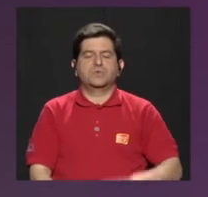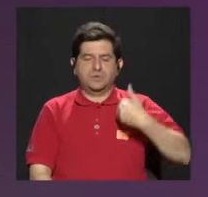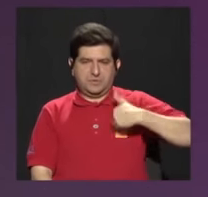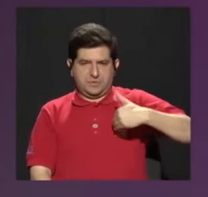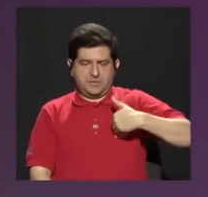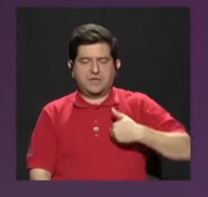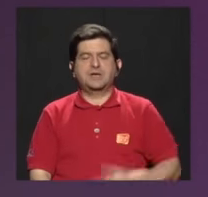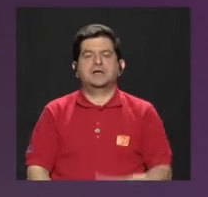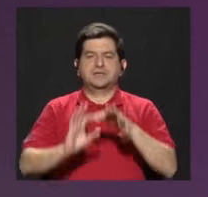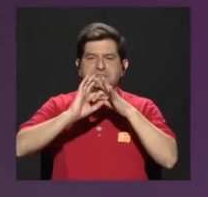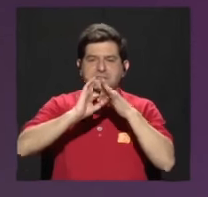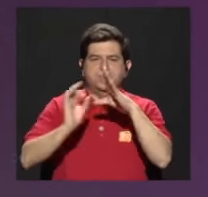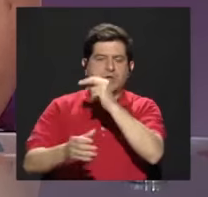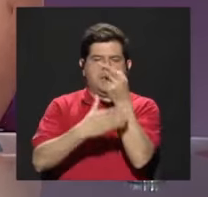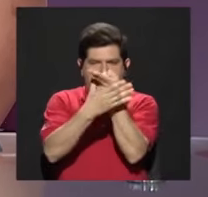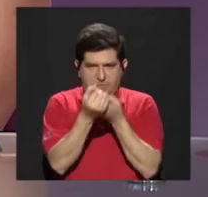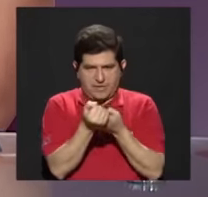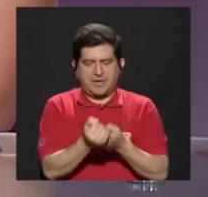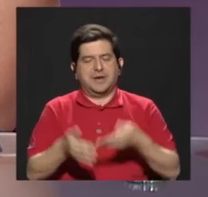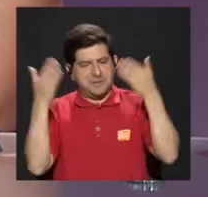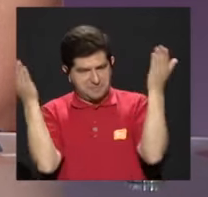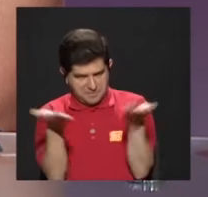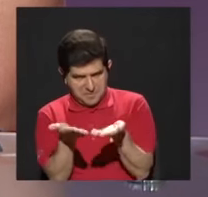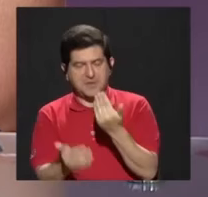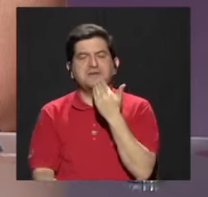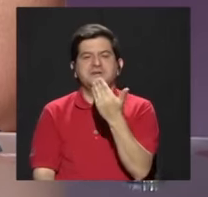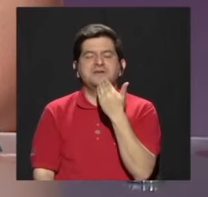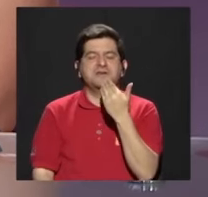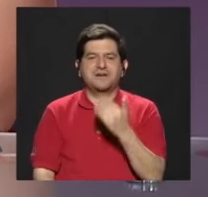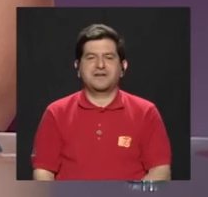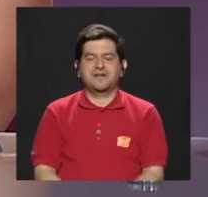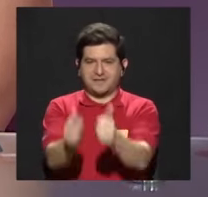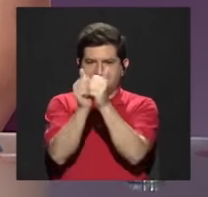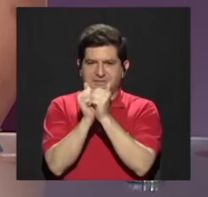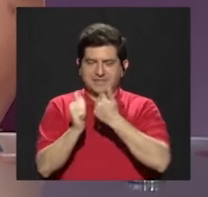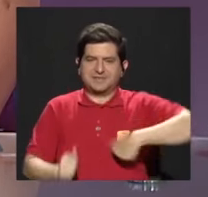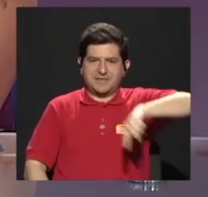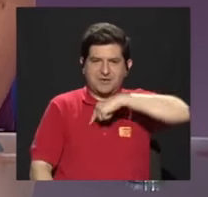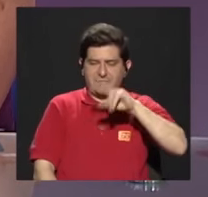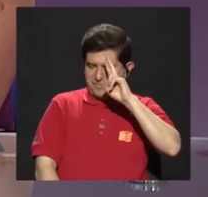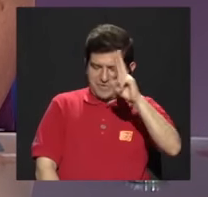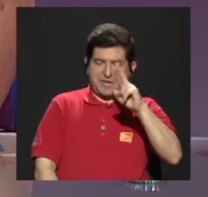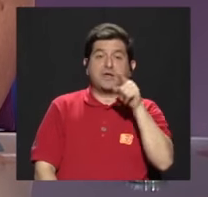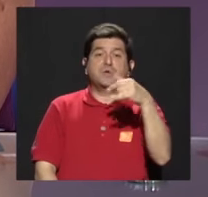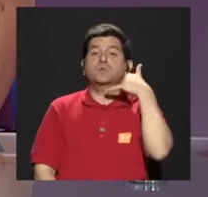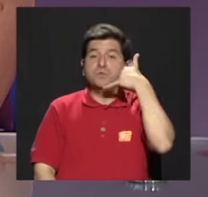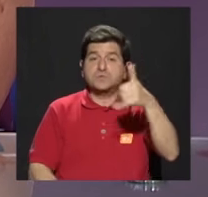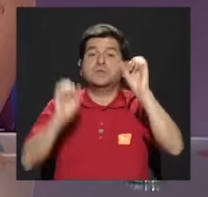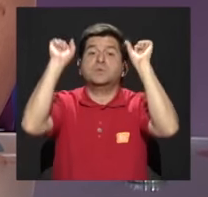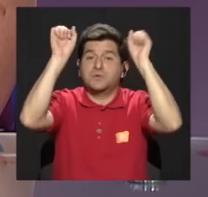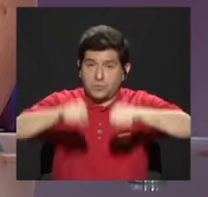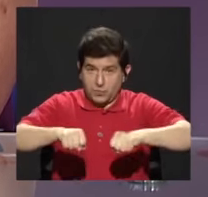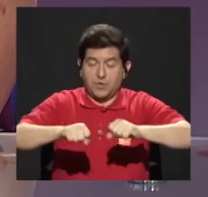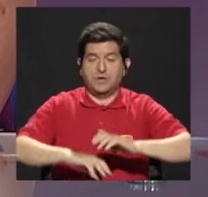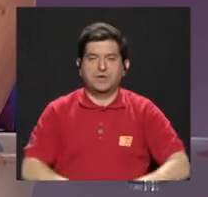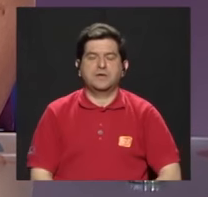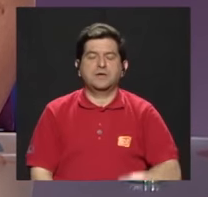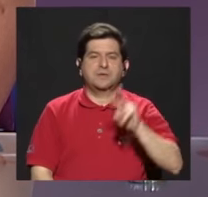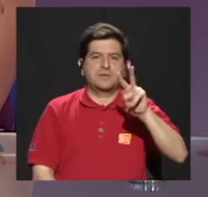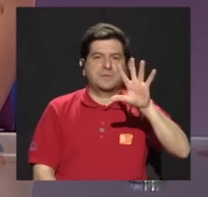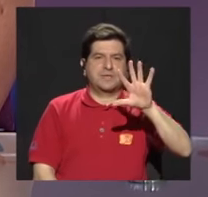Muy bienvenidos. Y muchas gracias por acompañarnos en Irreverencias. Usted puede llamarnos